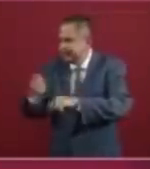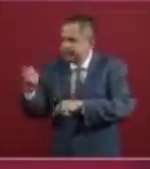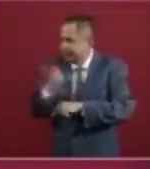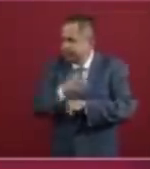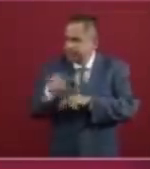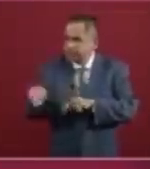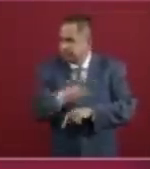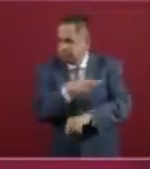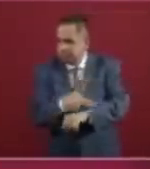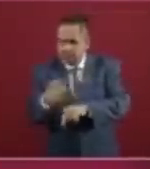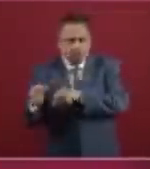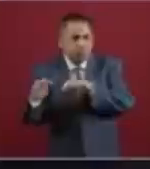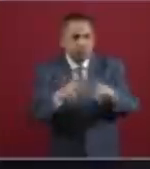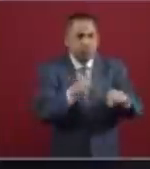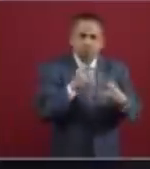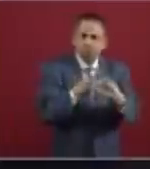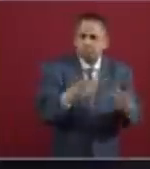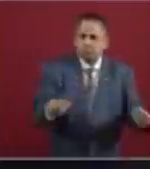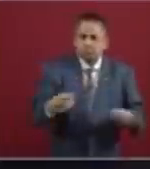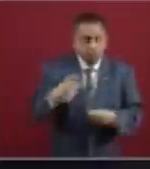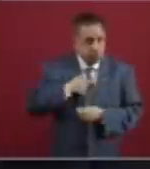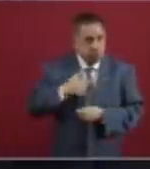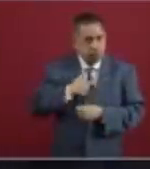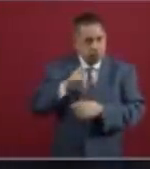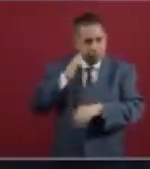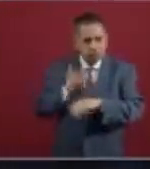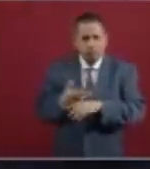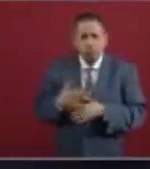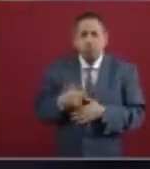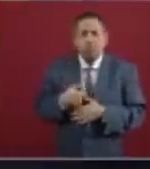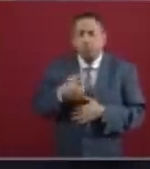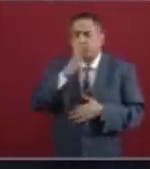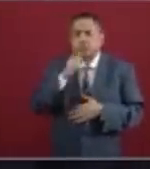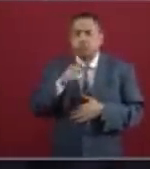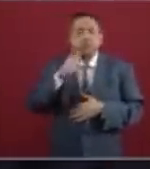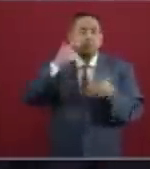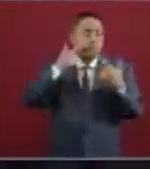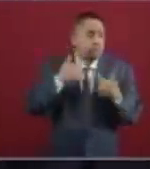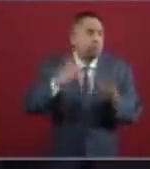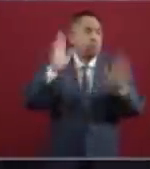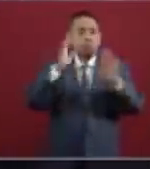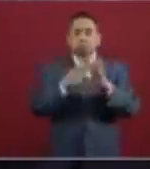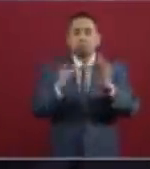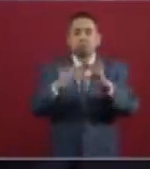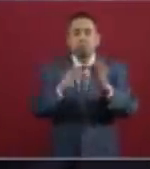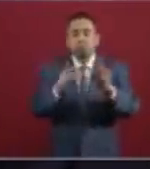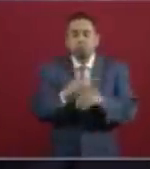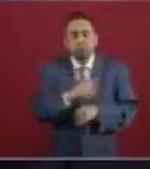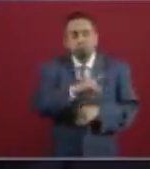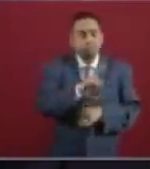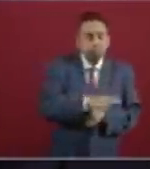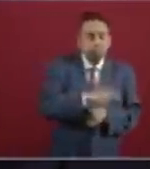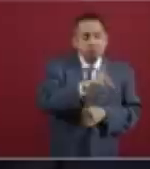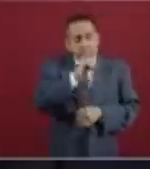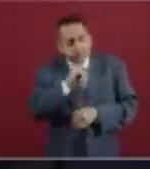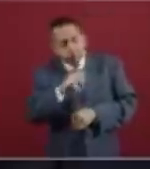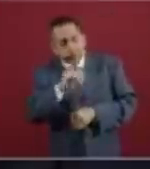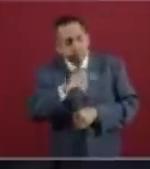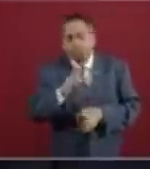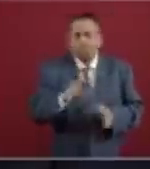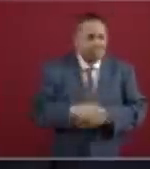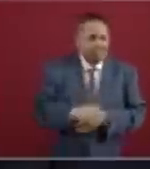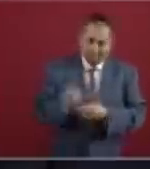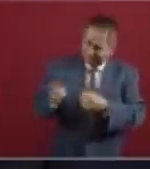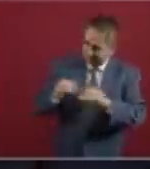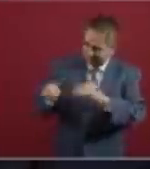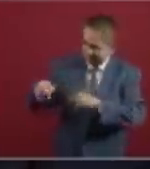manera directa. No me voy a poner a averiguar si es cierto o no es cierto